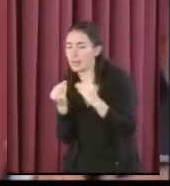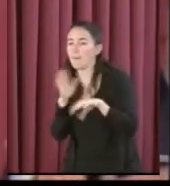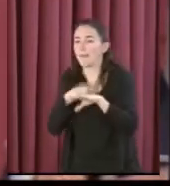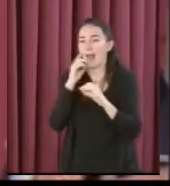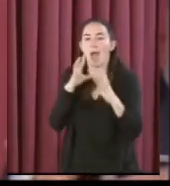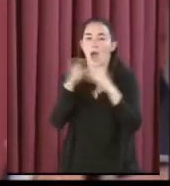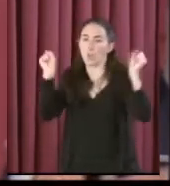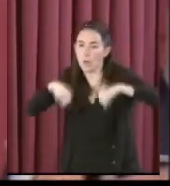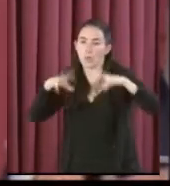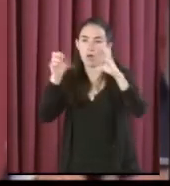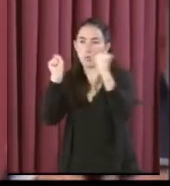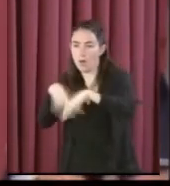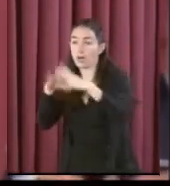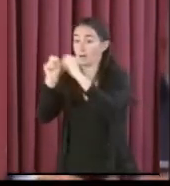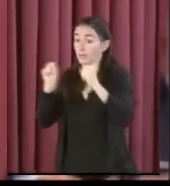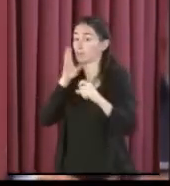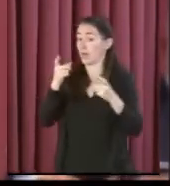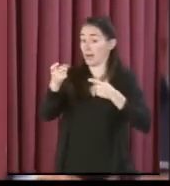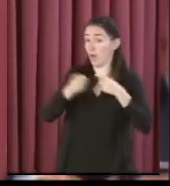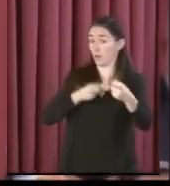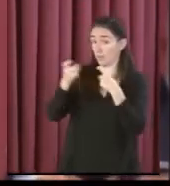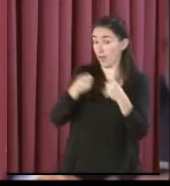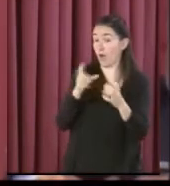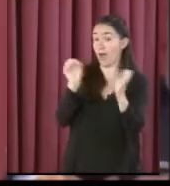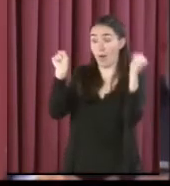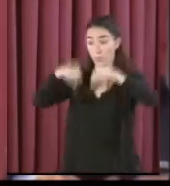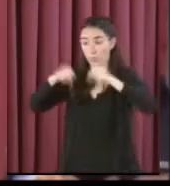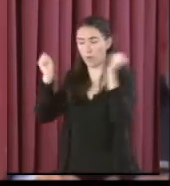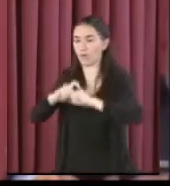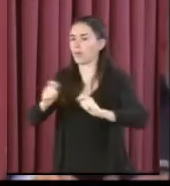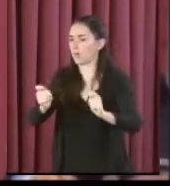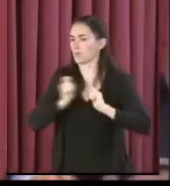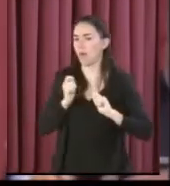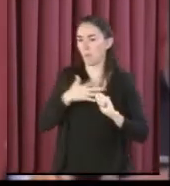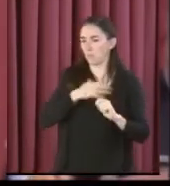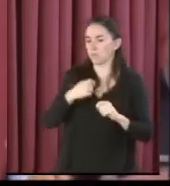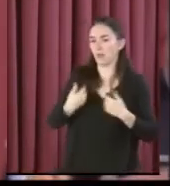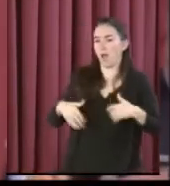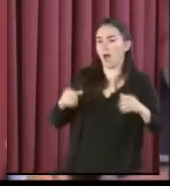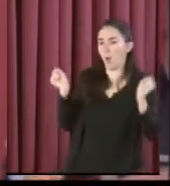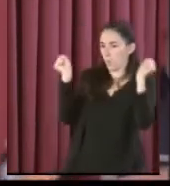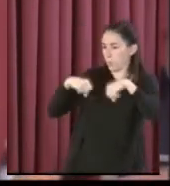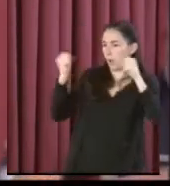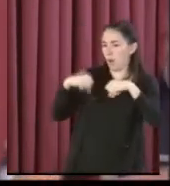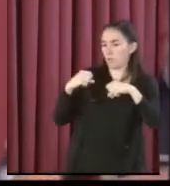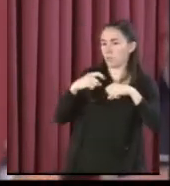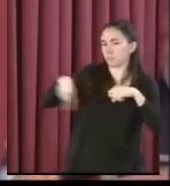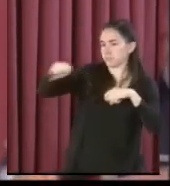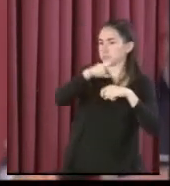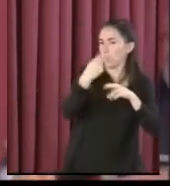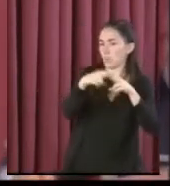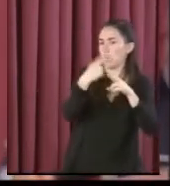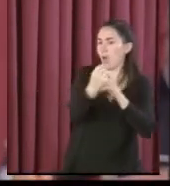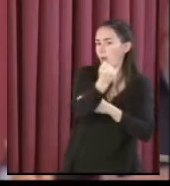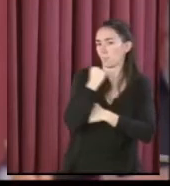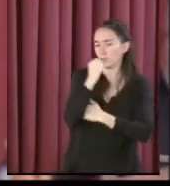la negociación y el acuerdo nos han llevado en este periodo de legislatura a consensos de ciudad con amplio apoyo político. Buena